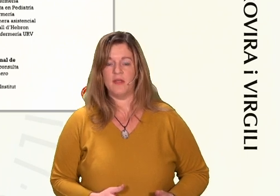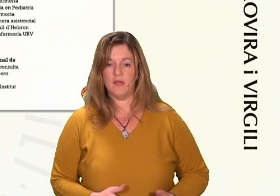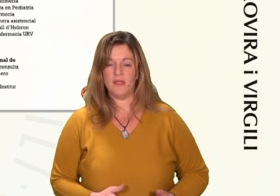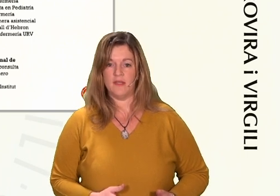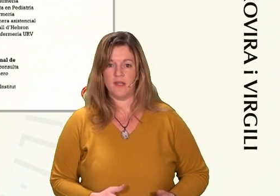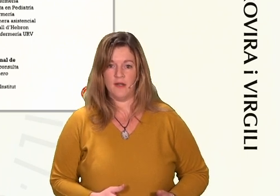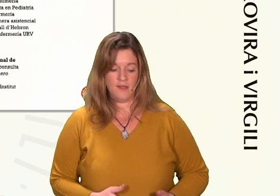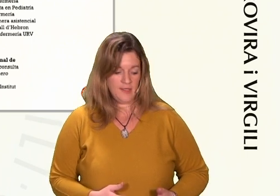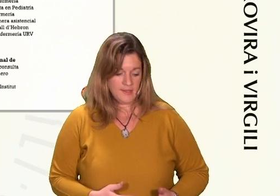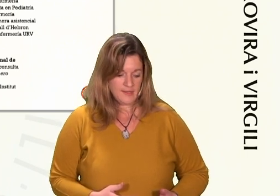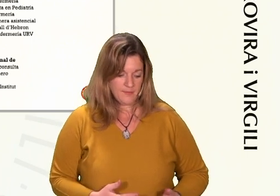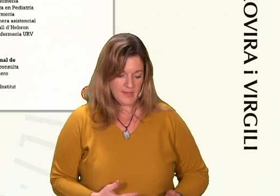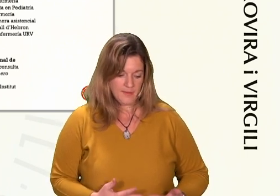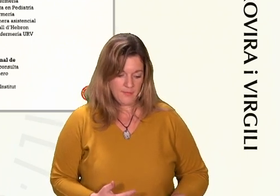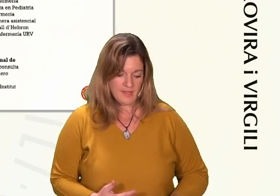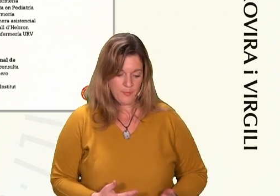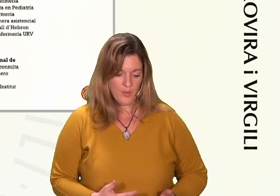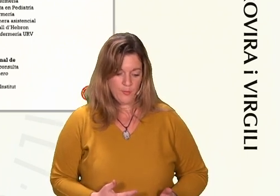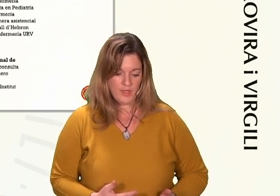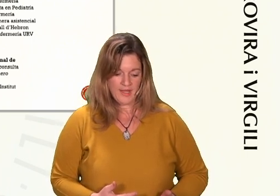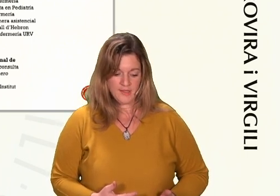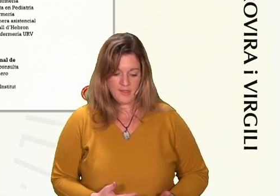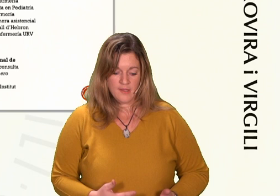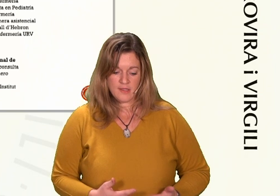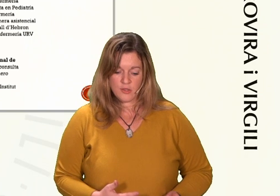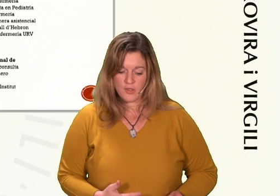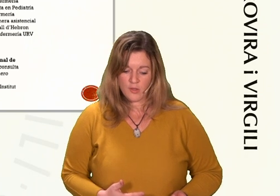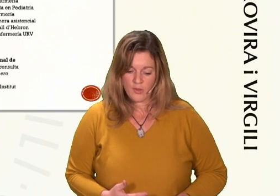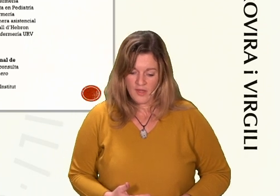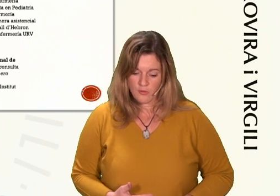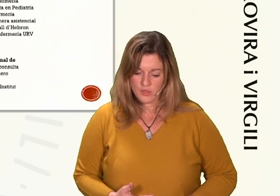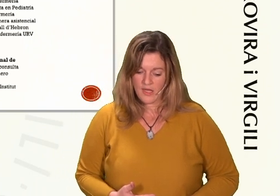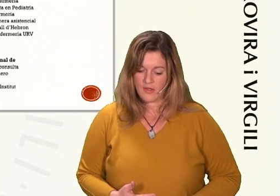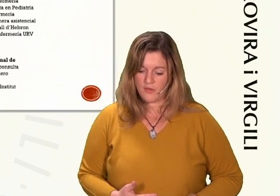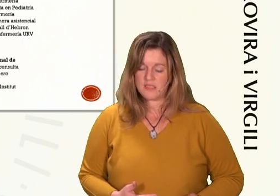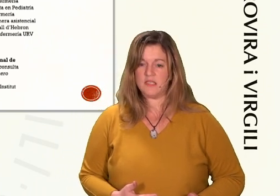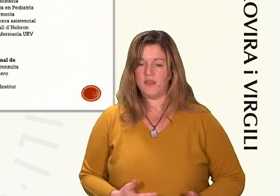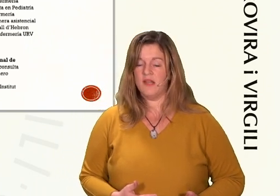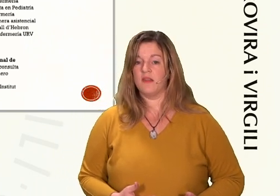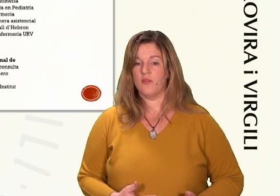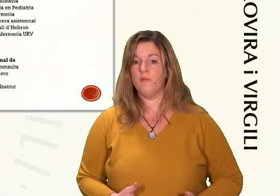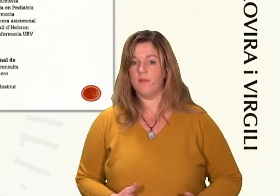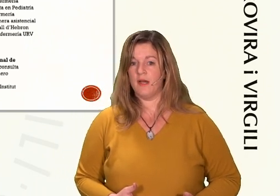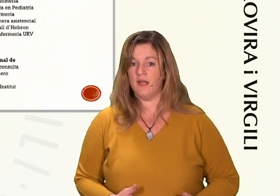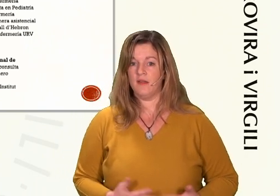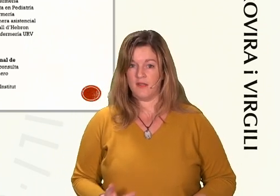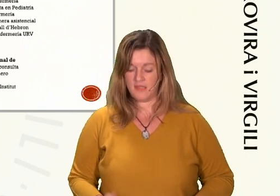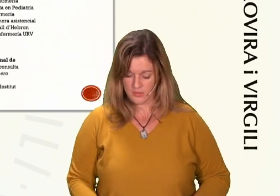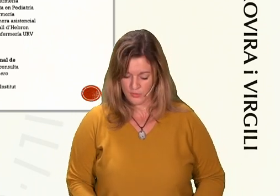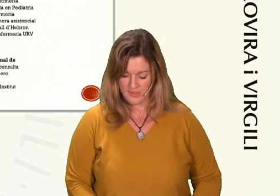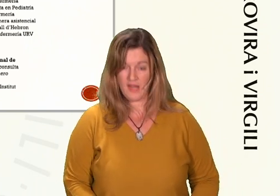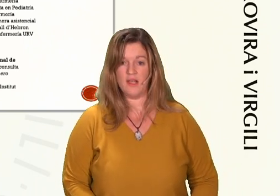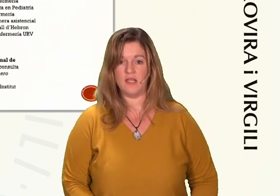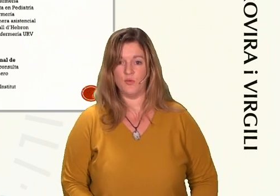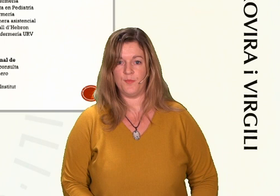de Enfermería Pediátrica, y también María Puy Muniain, directora de Cuidados de la Dirección Asistencial de Atención Primaria del